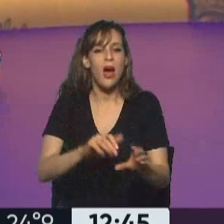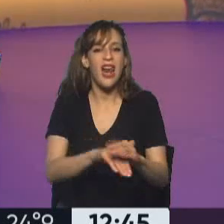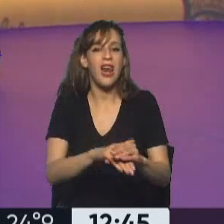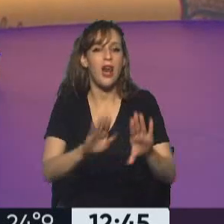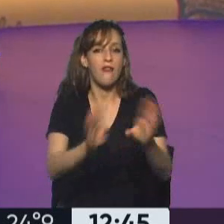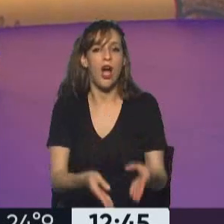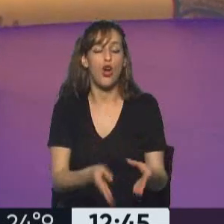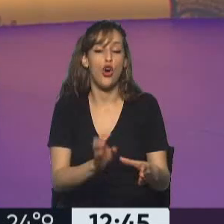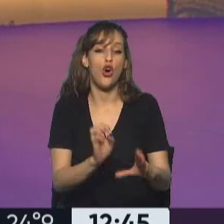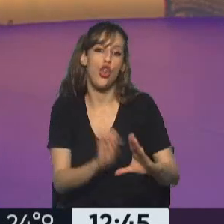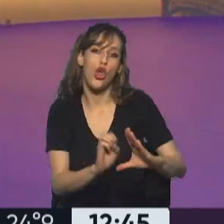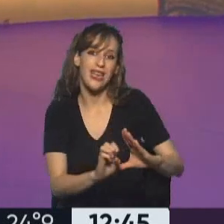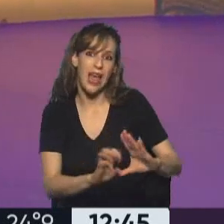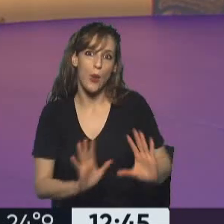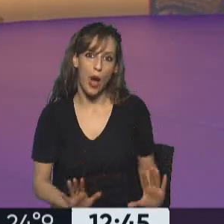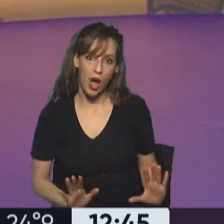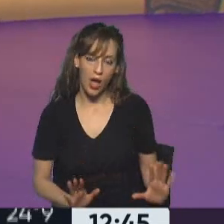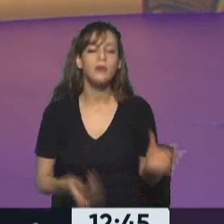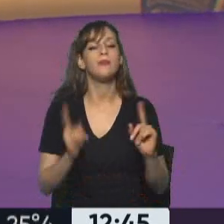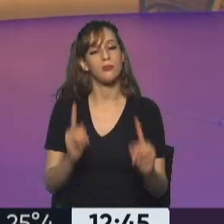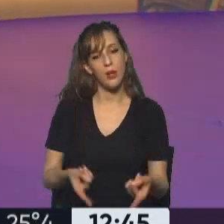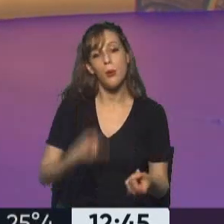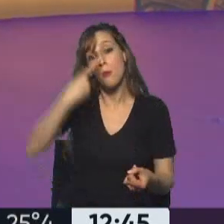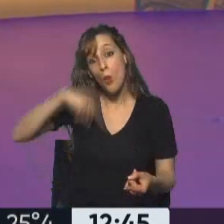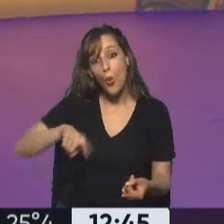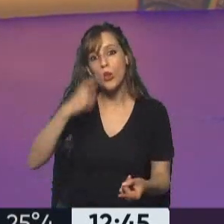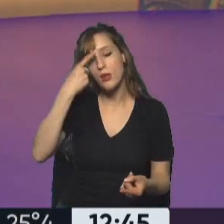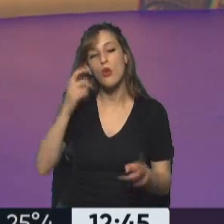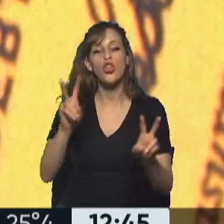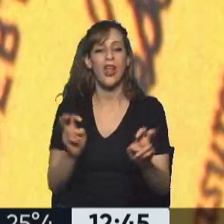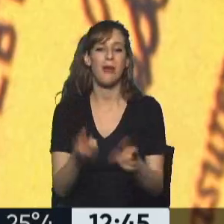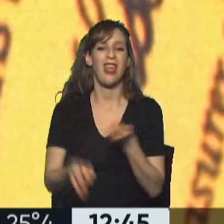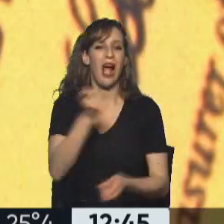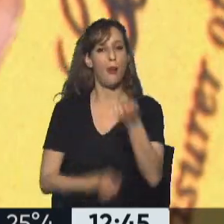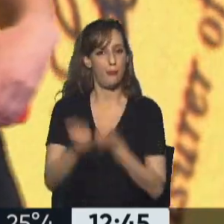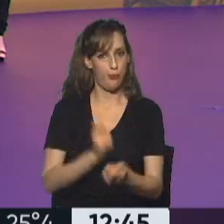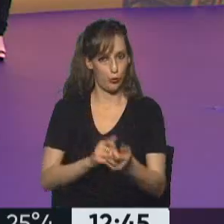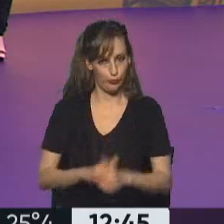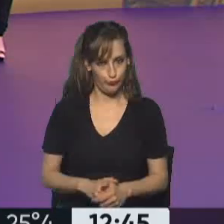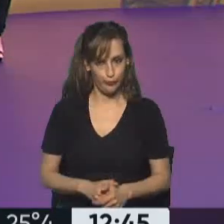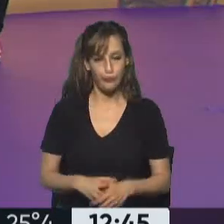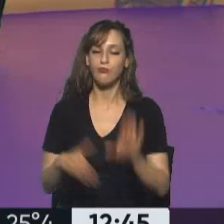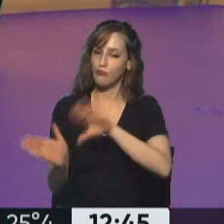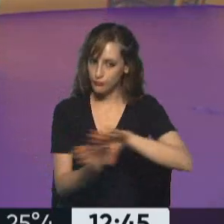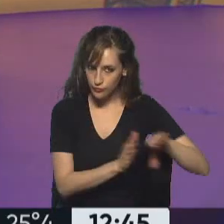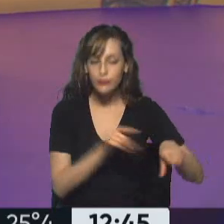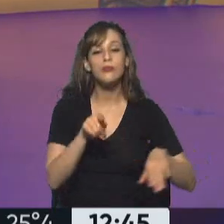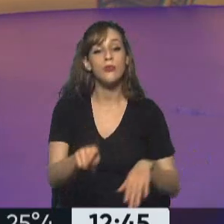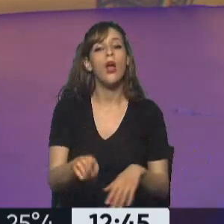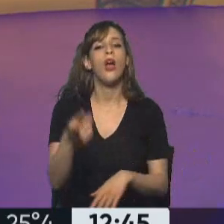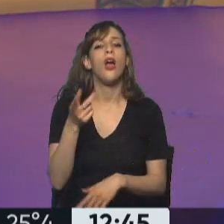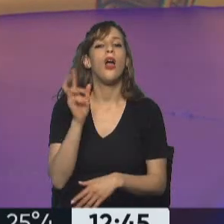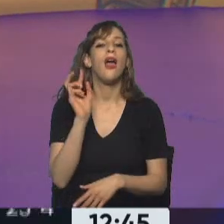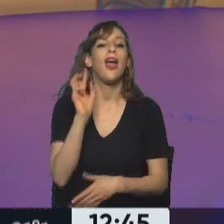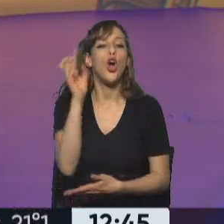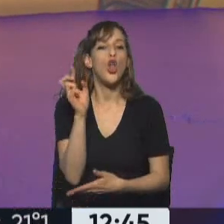el ritmo de compras obviamente del banco central por último la administración cambiaria avanti haber crecimiento económico el lema